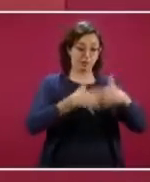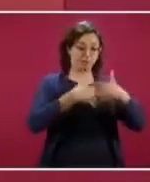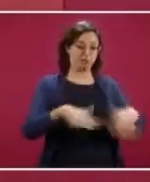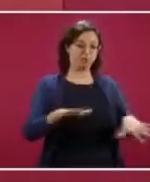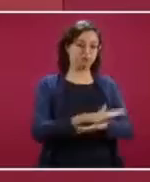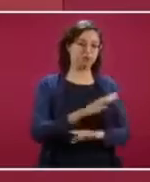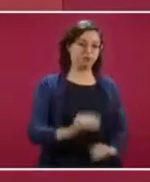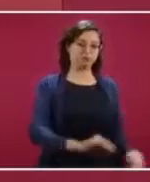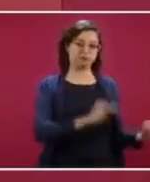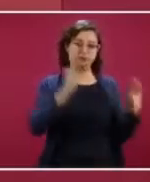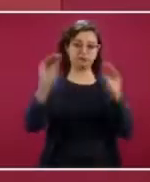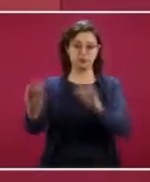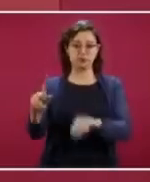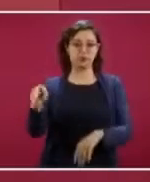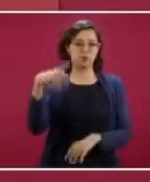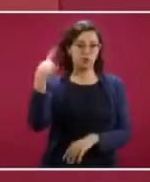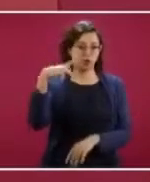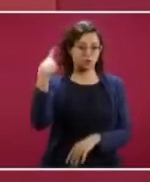Puebla.